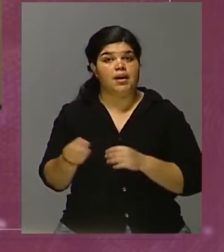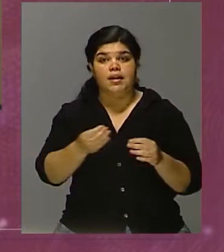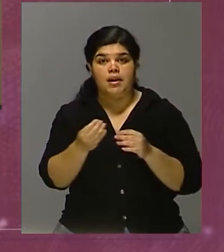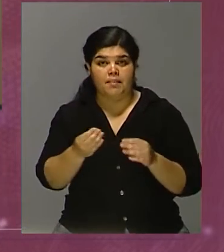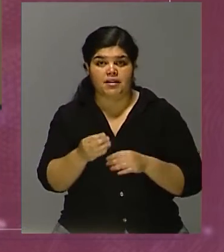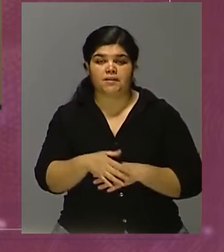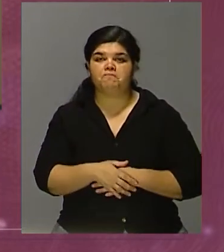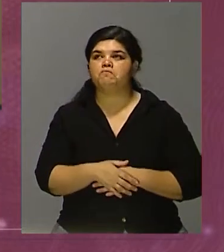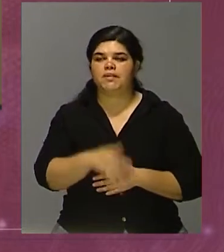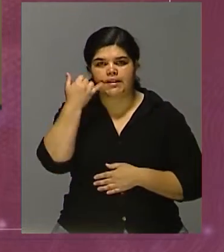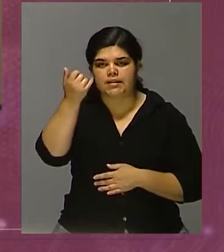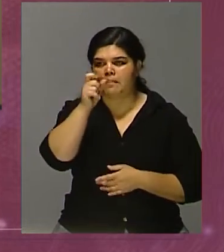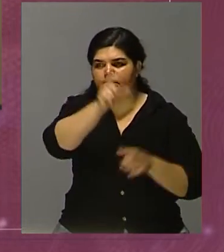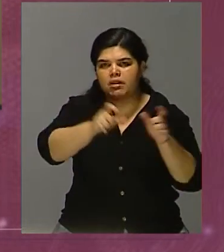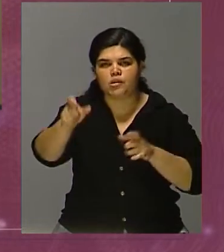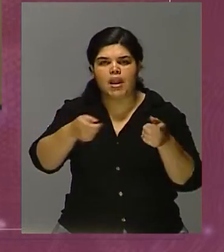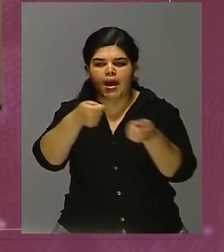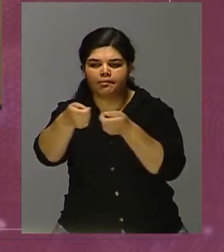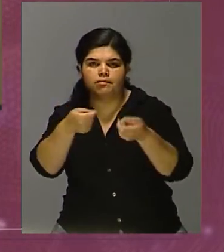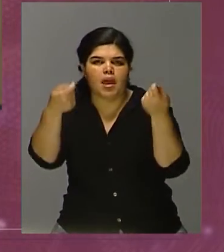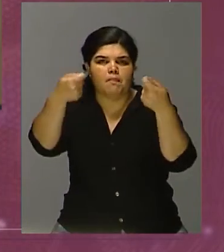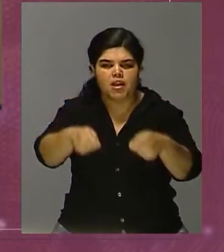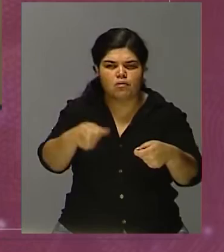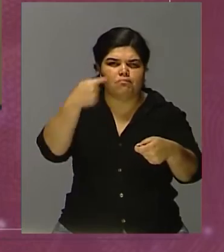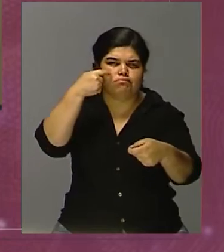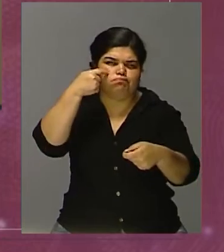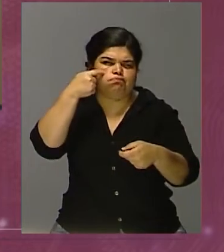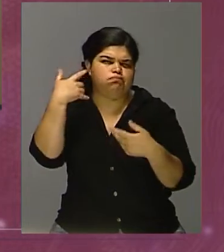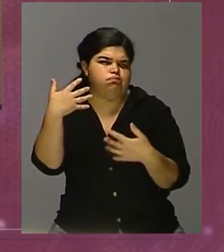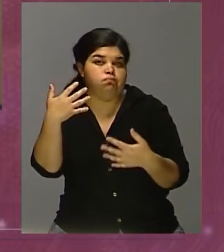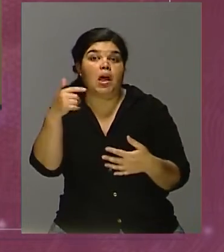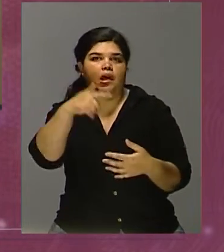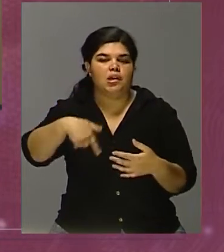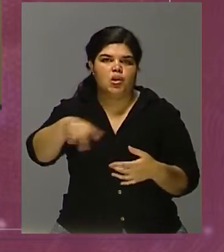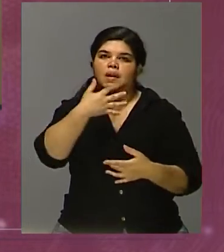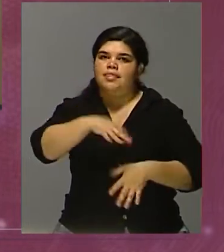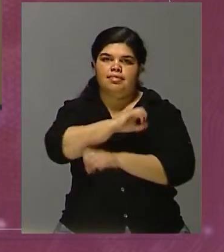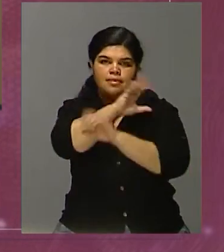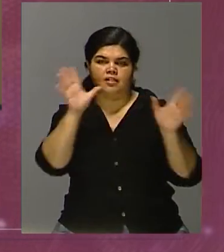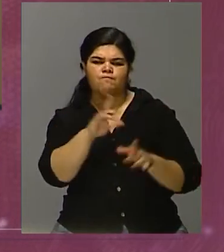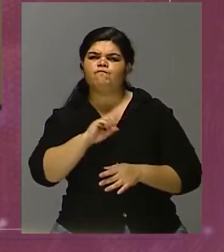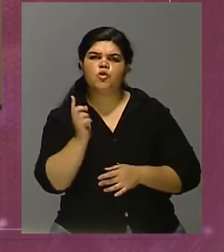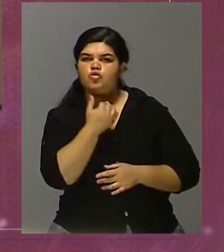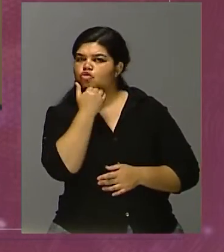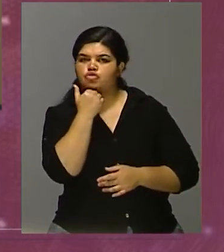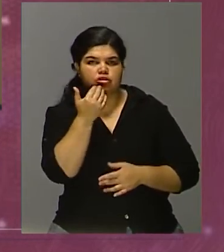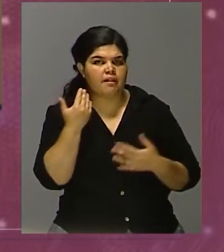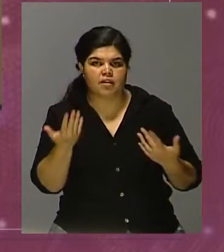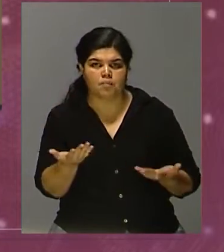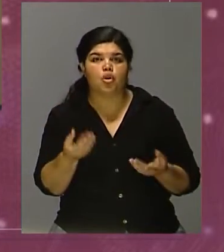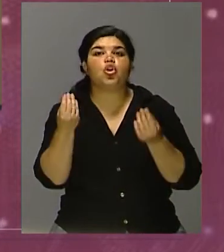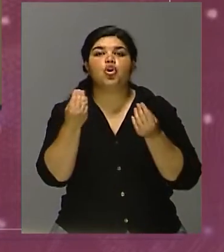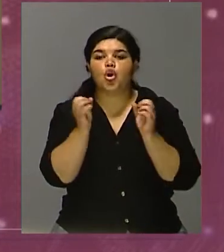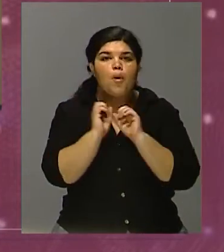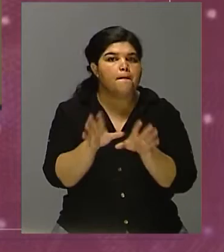ya están metidos en el negocio ya lo deben entender, pero para aquellos que somos principiantes, si queremos invertir, el asesoramiento de un profesional